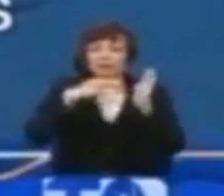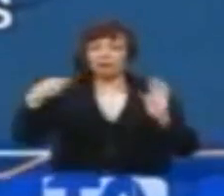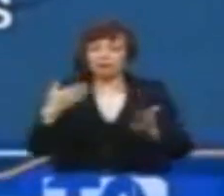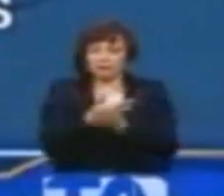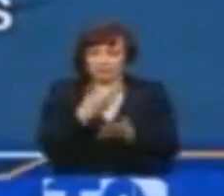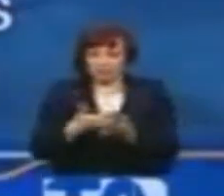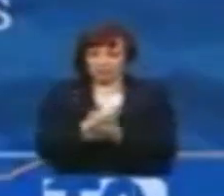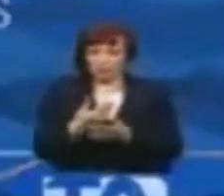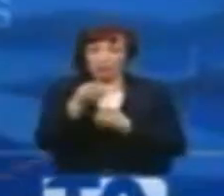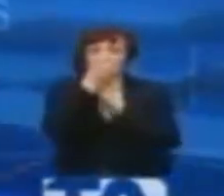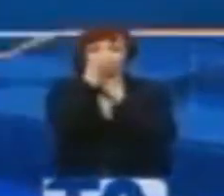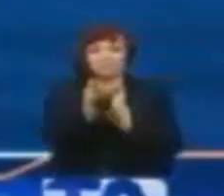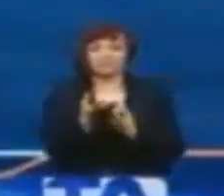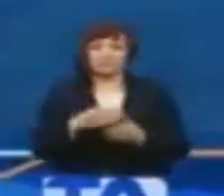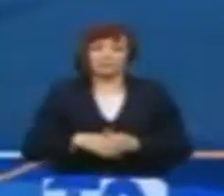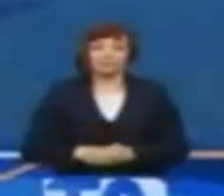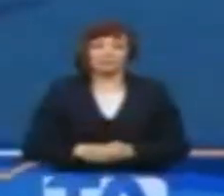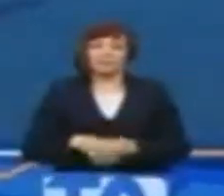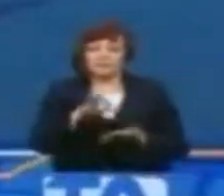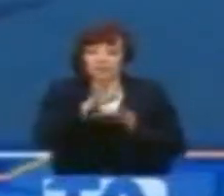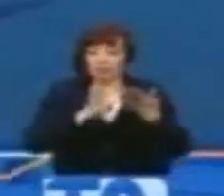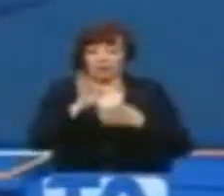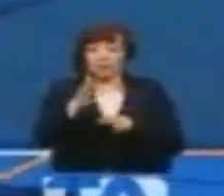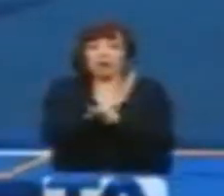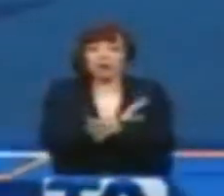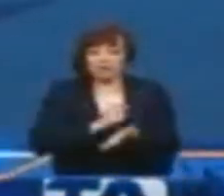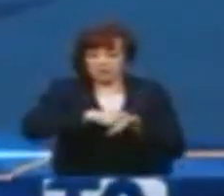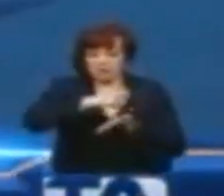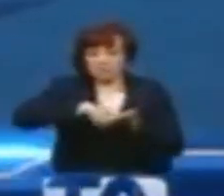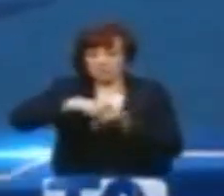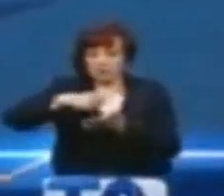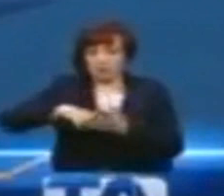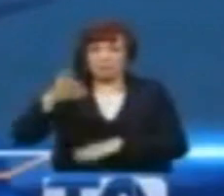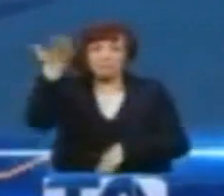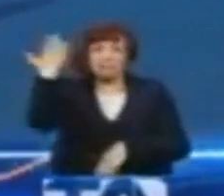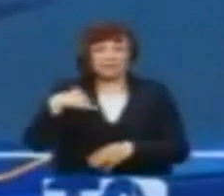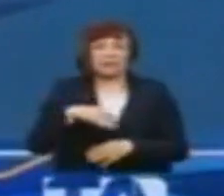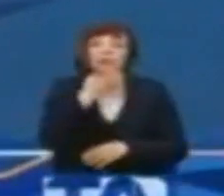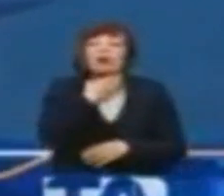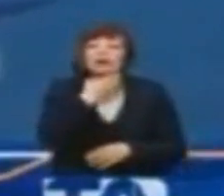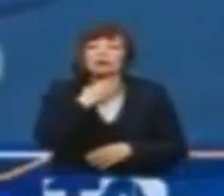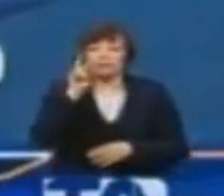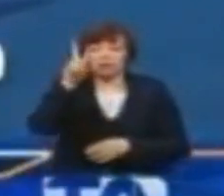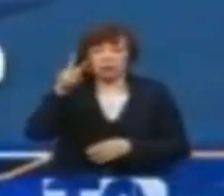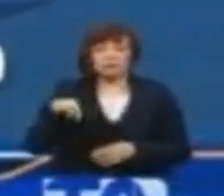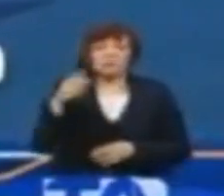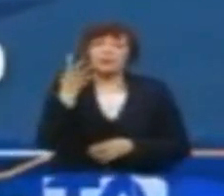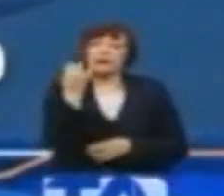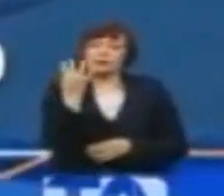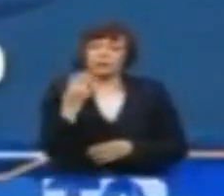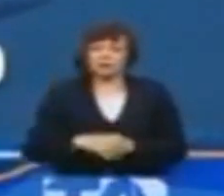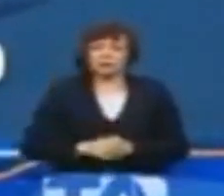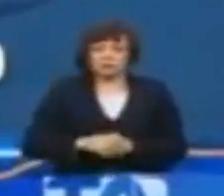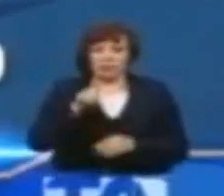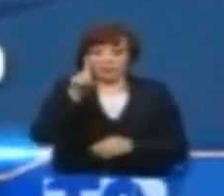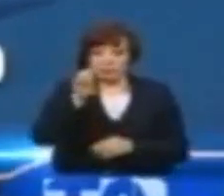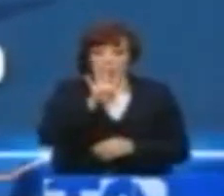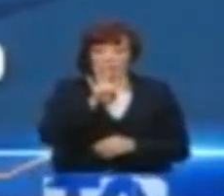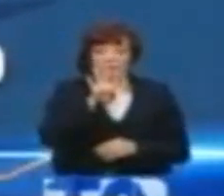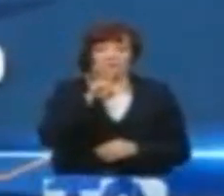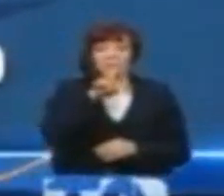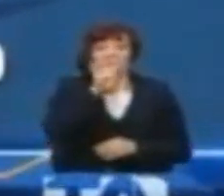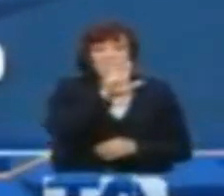de la información. Este contrato fue firmado en agosto del 2014 por $145,000 con José